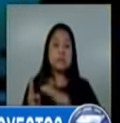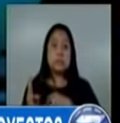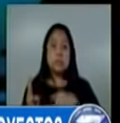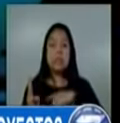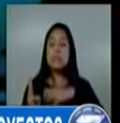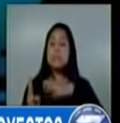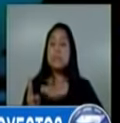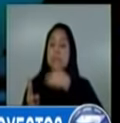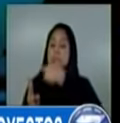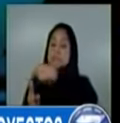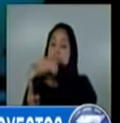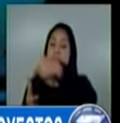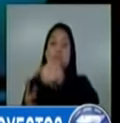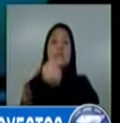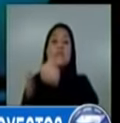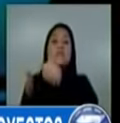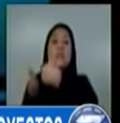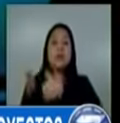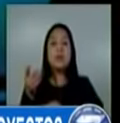colindancia con Guatemala: